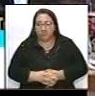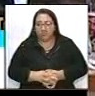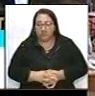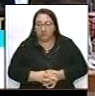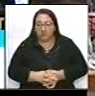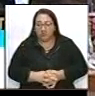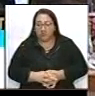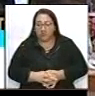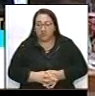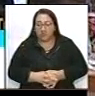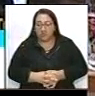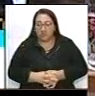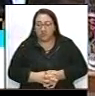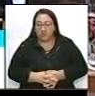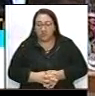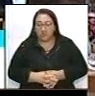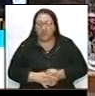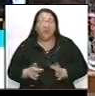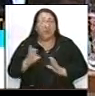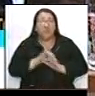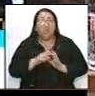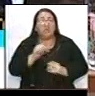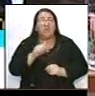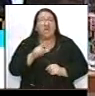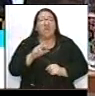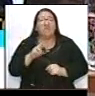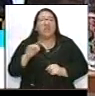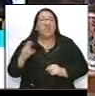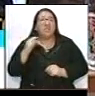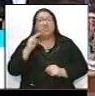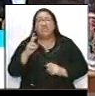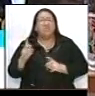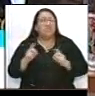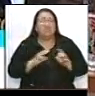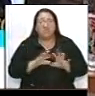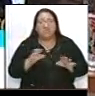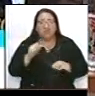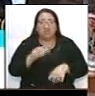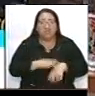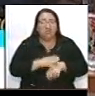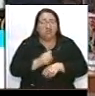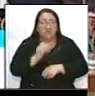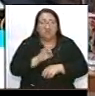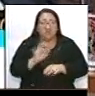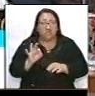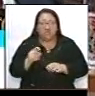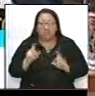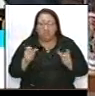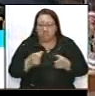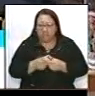está viendo el tema de fondo del señor Salaverri. No estamos debatiendo si es culpable o no es culpable. Acá